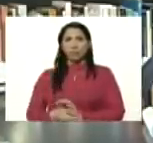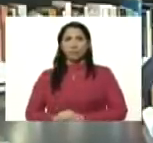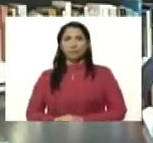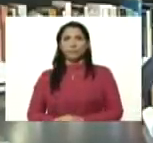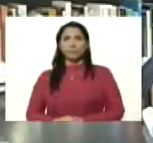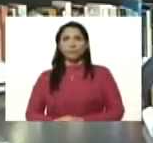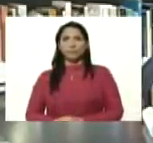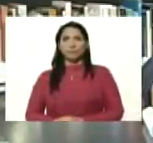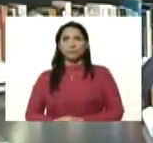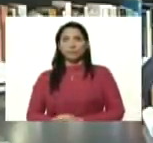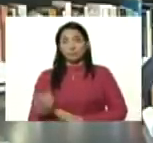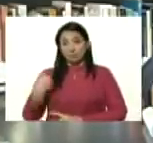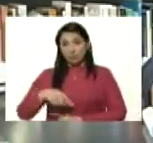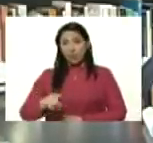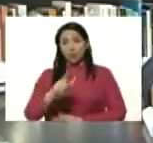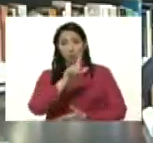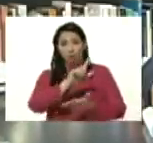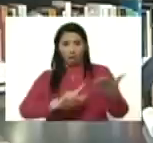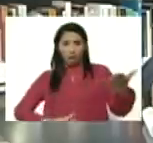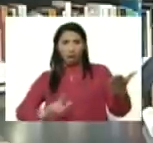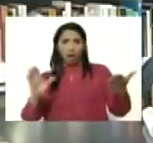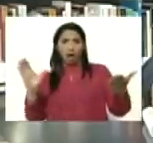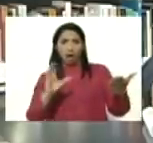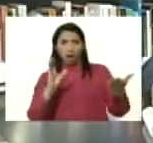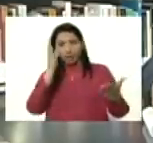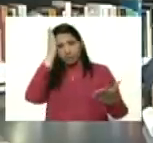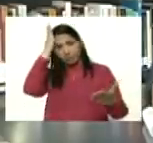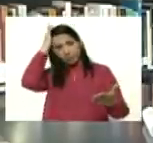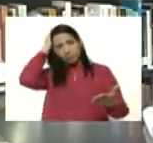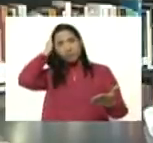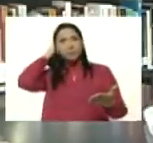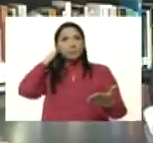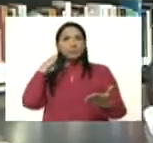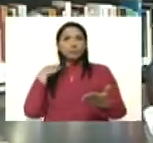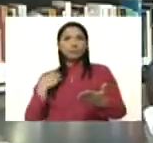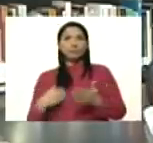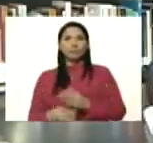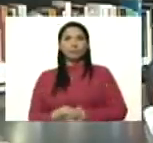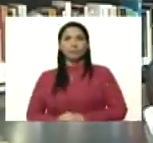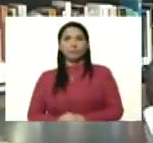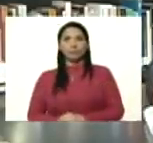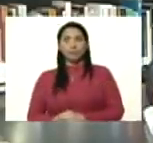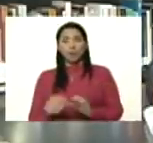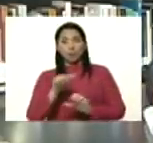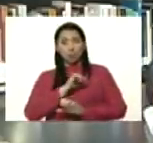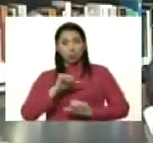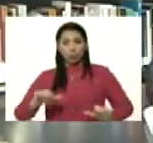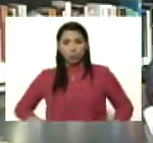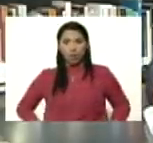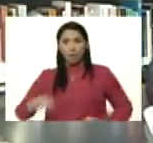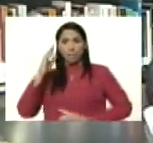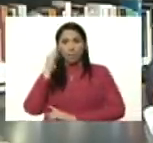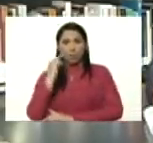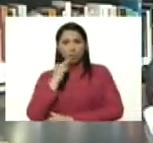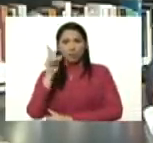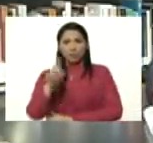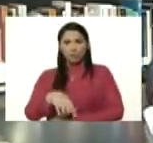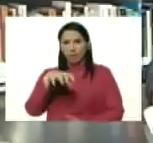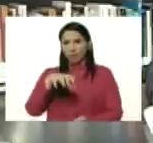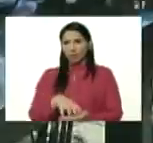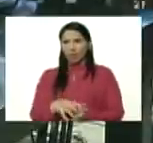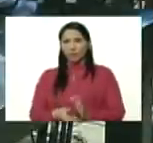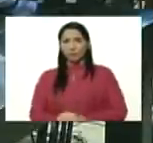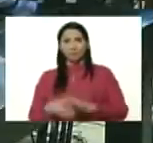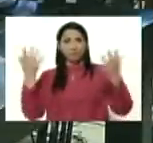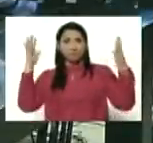Aquí tengo la lista de Caracas, Portuguesa, Bolívar, allá están los de Bolívar, mira, levantan la